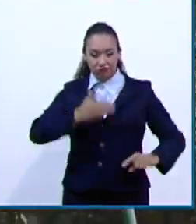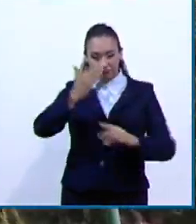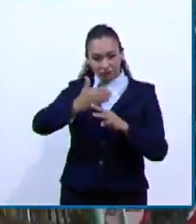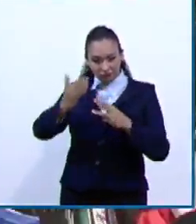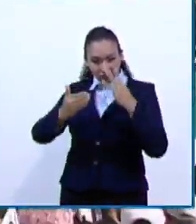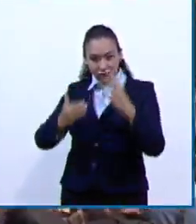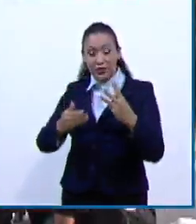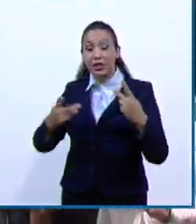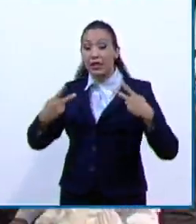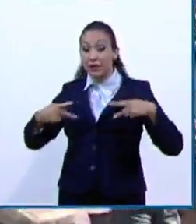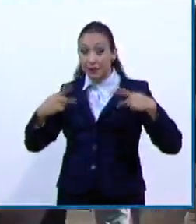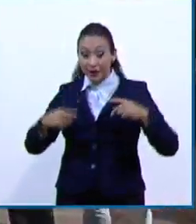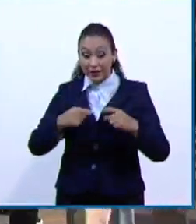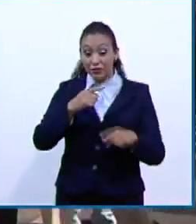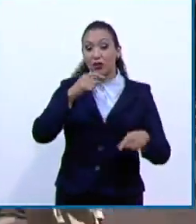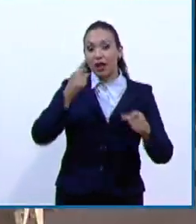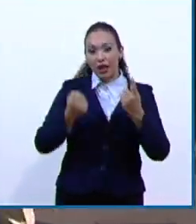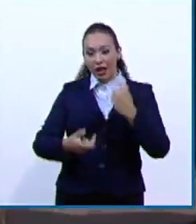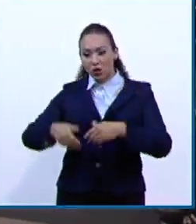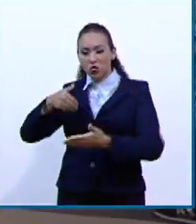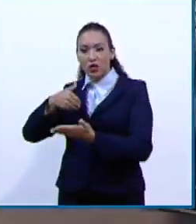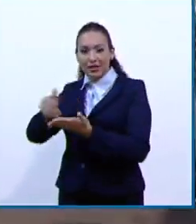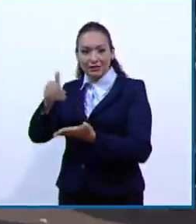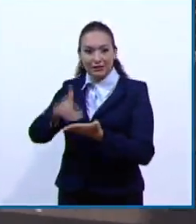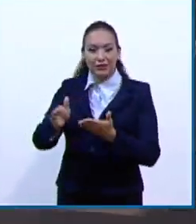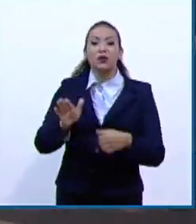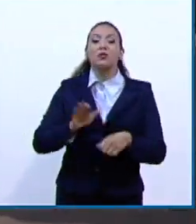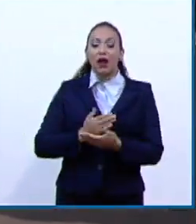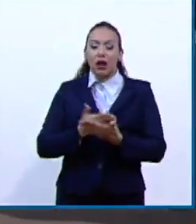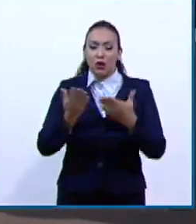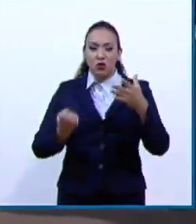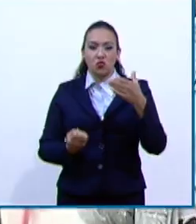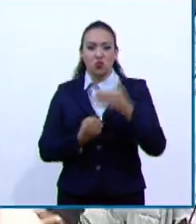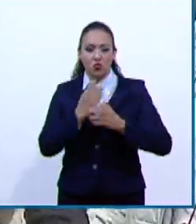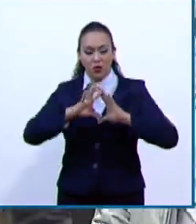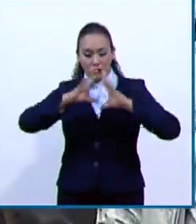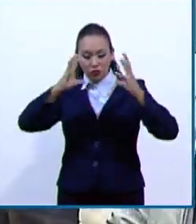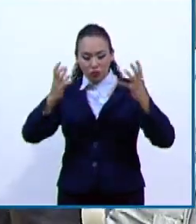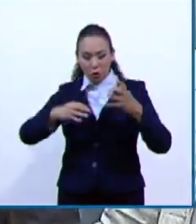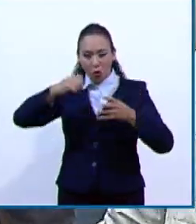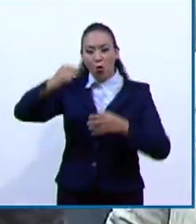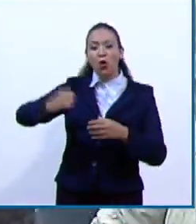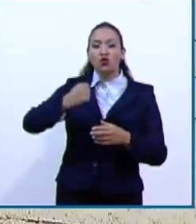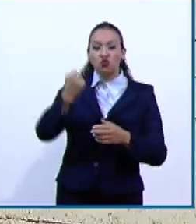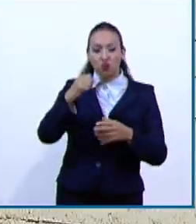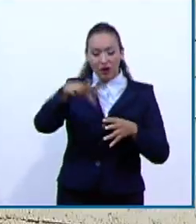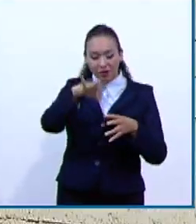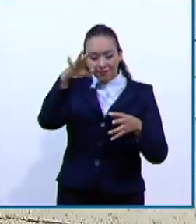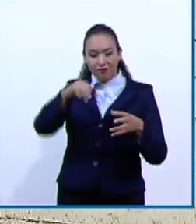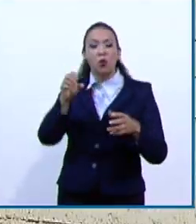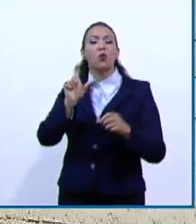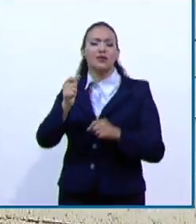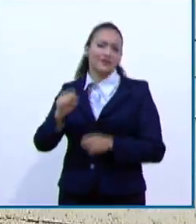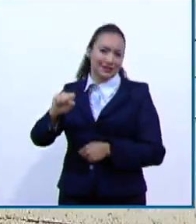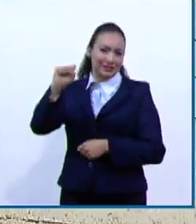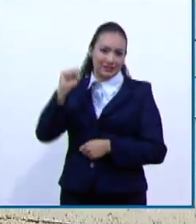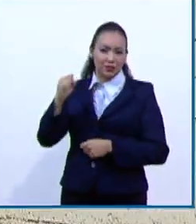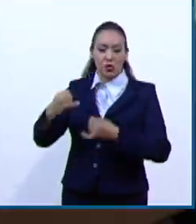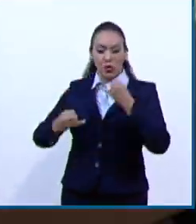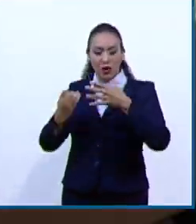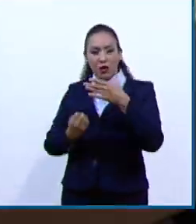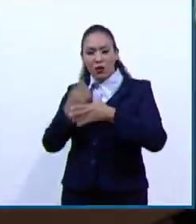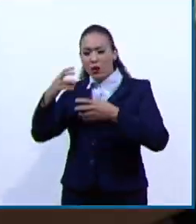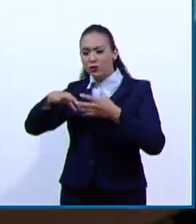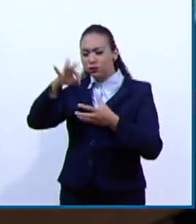las personas que fueron destituidas mediante tómbola el pasado sábado. Además, están a la espera de que el Consejo de la Judicatura